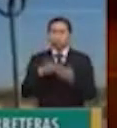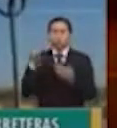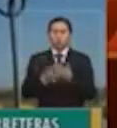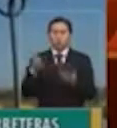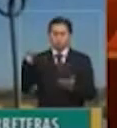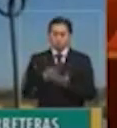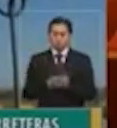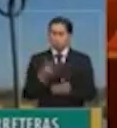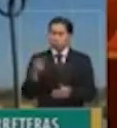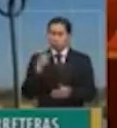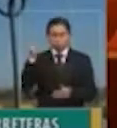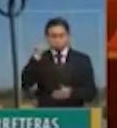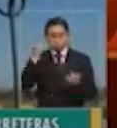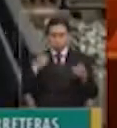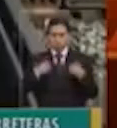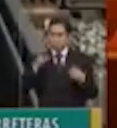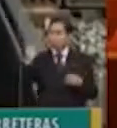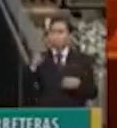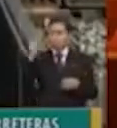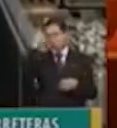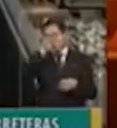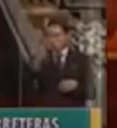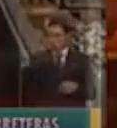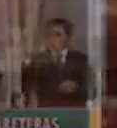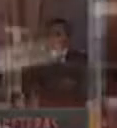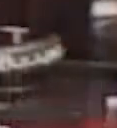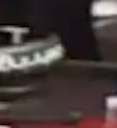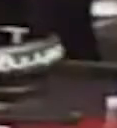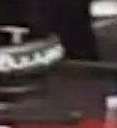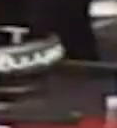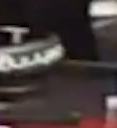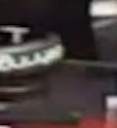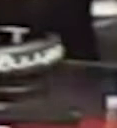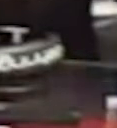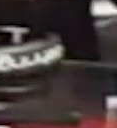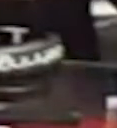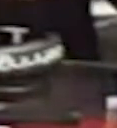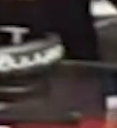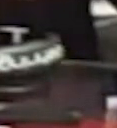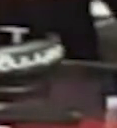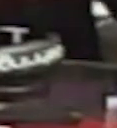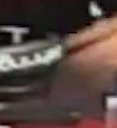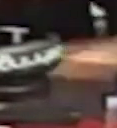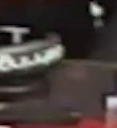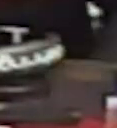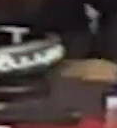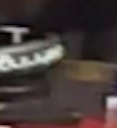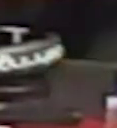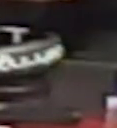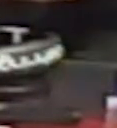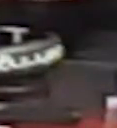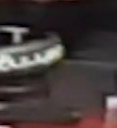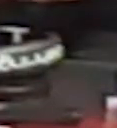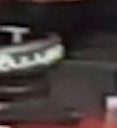porque al ser un puerto seco, el departamento de Oruro, ellos pedían que el proyecto de tren bioceánico pase precisamente por